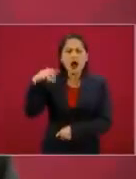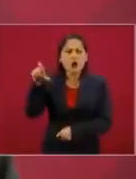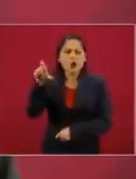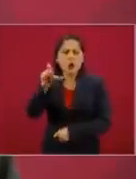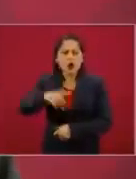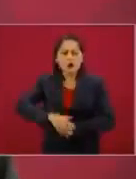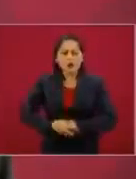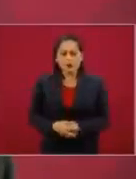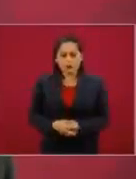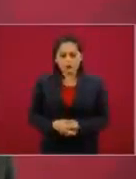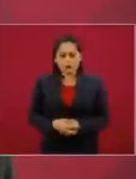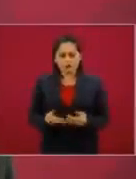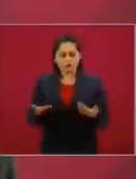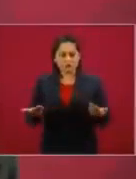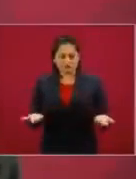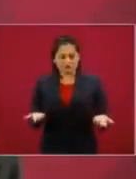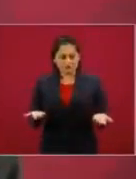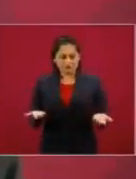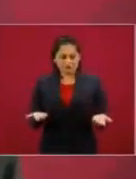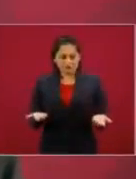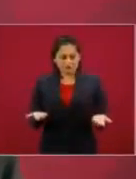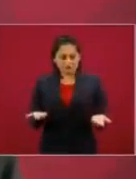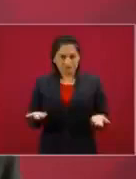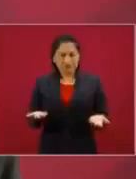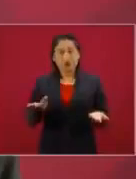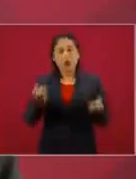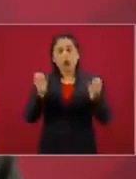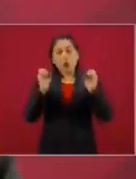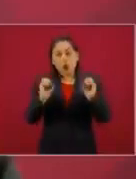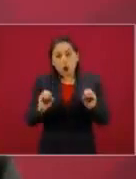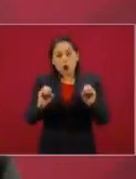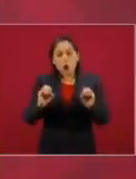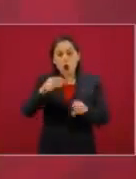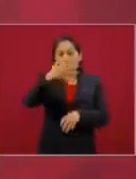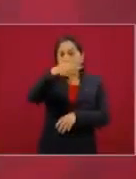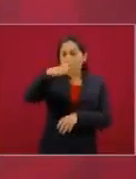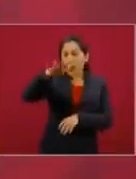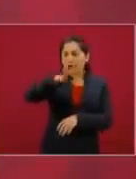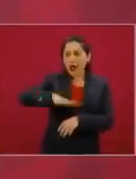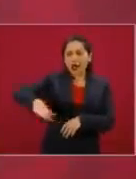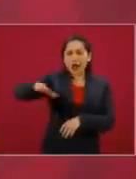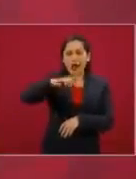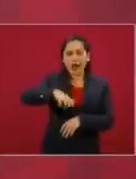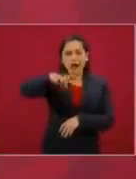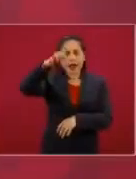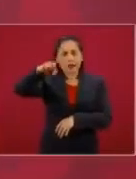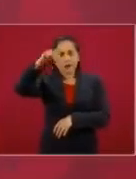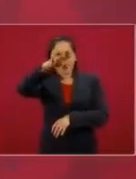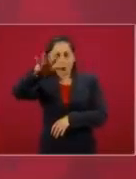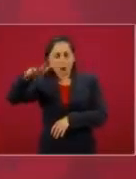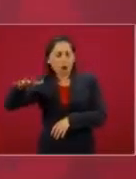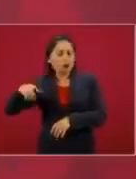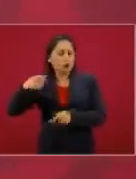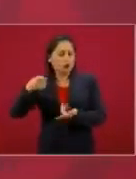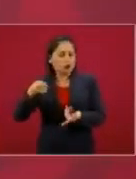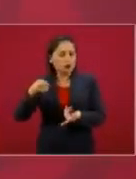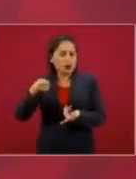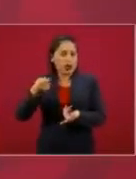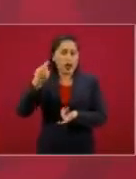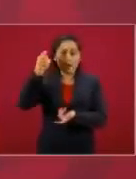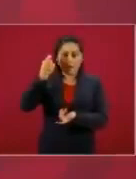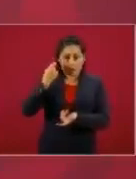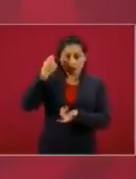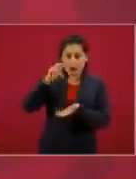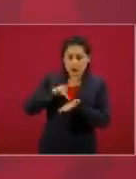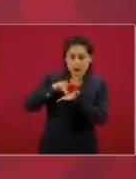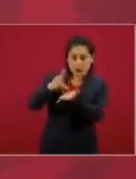administración no en las anteriores solo en esta administración ha asignado al menos 5,000 millones de pesos en